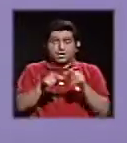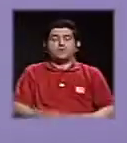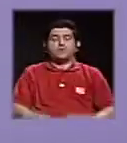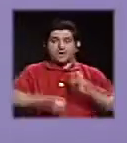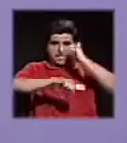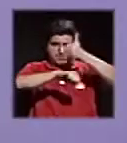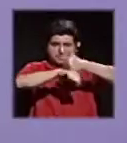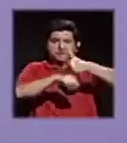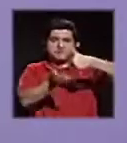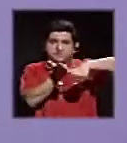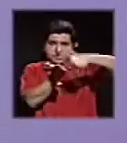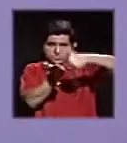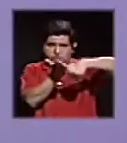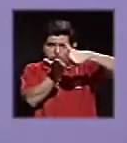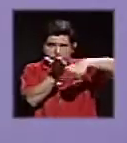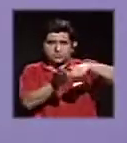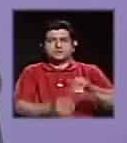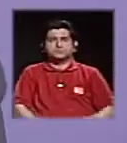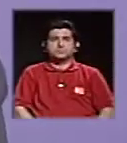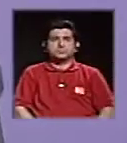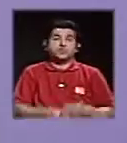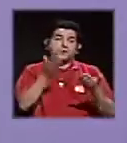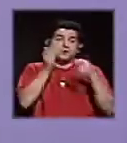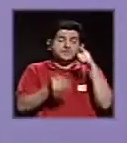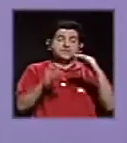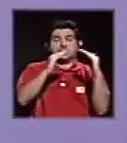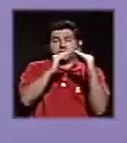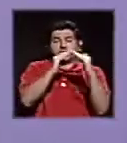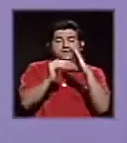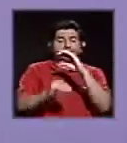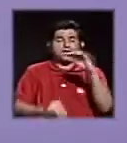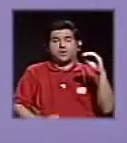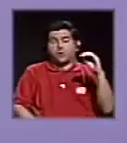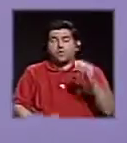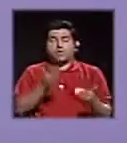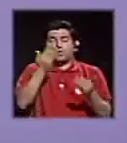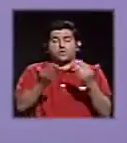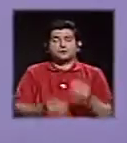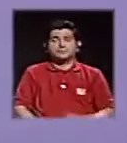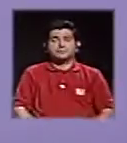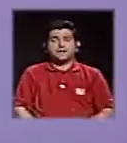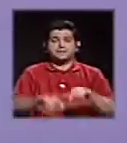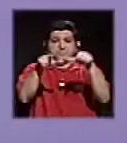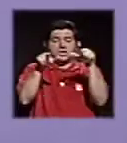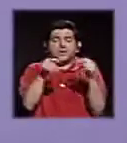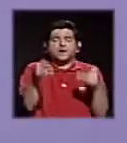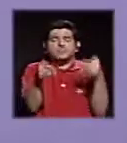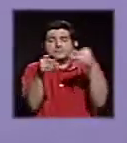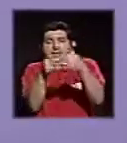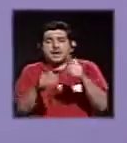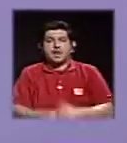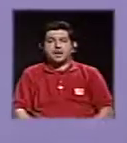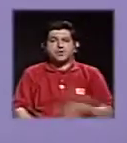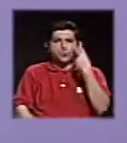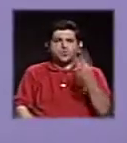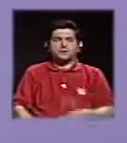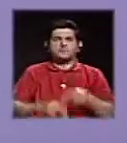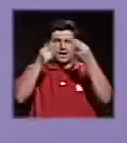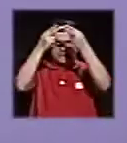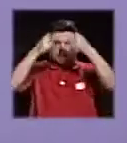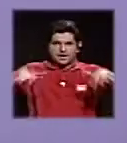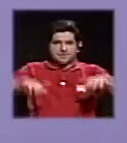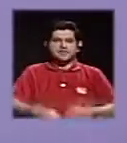votación que se ha definido ya sea donde residan o vivan o donde les quede más cerca pueden verlo en la página